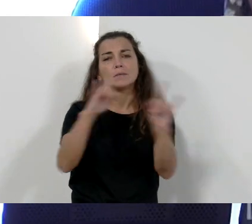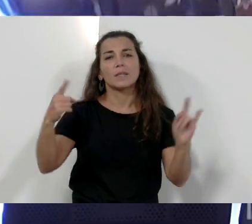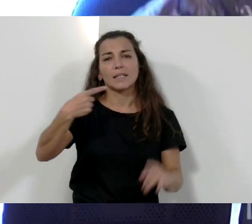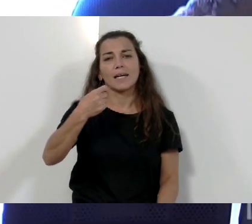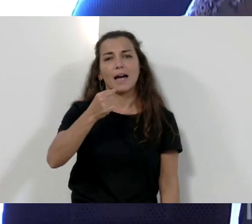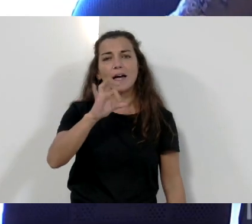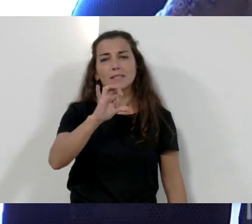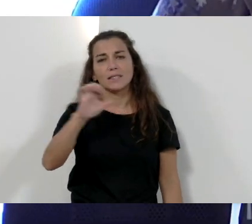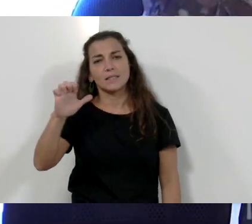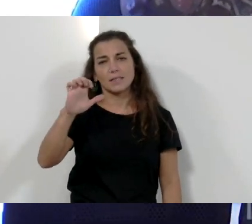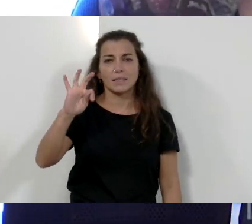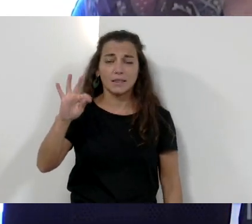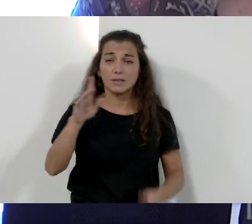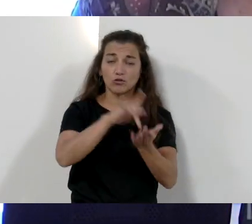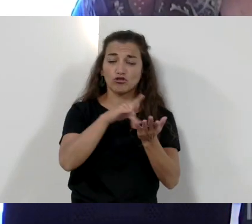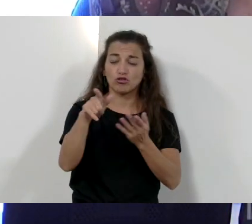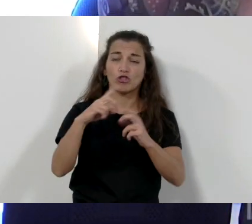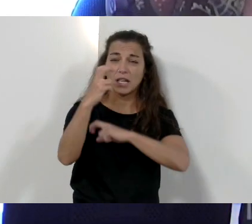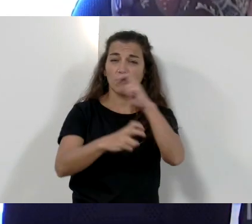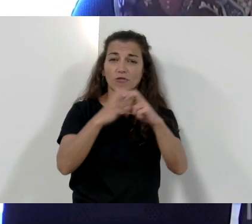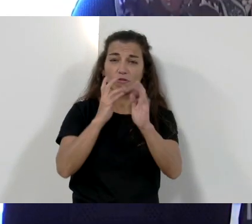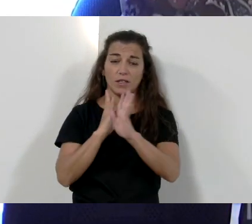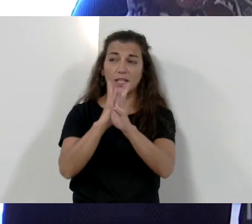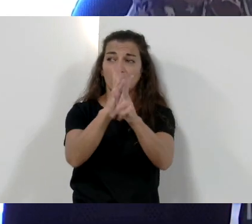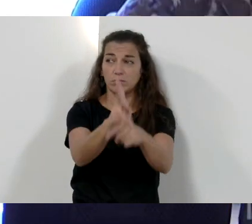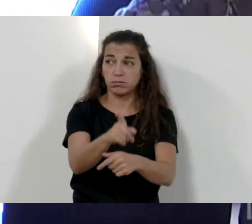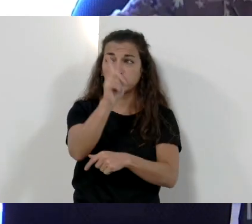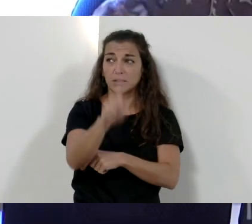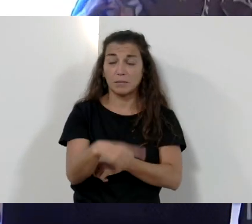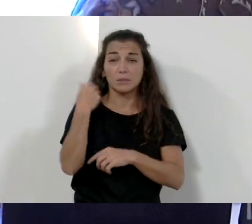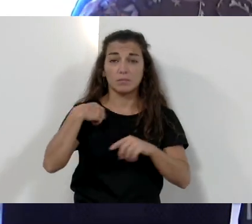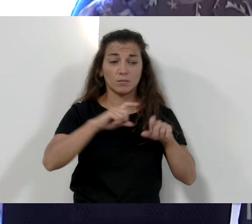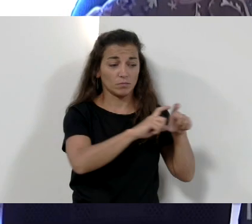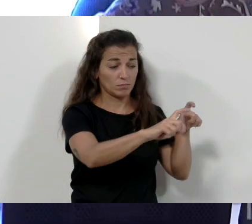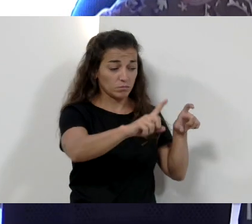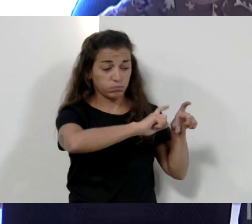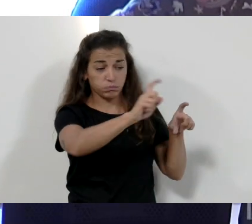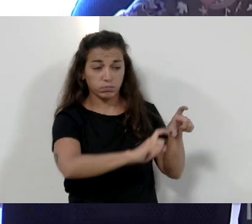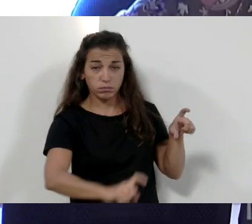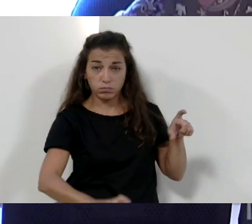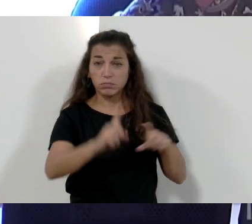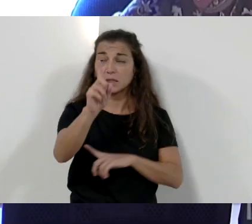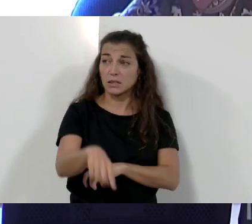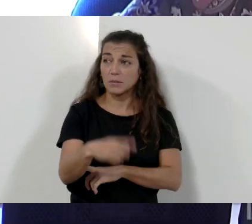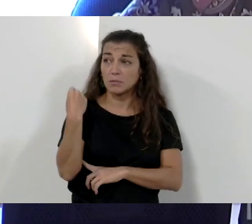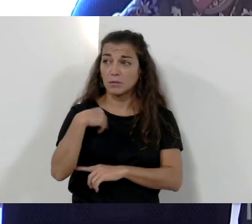desfile de la feria, nos encontramos con esto. También están eliminadas perfectamente. No habrán contratado una empresa para